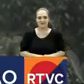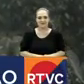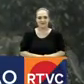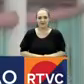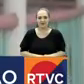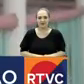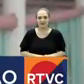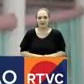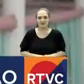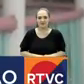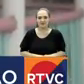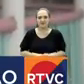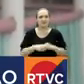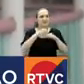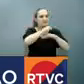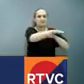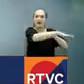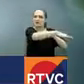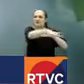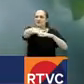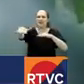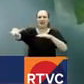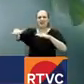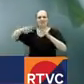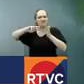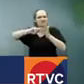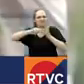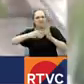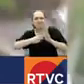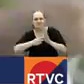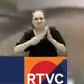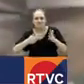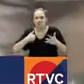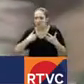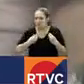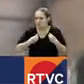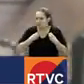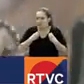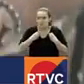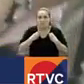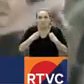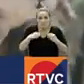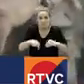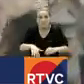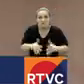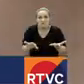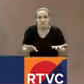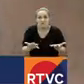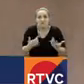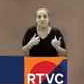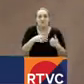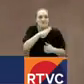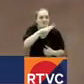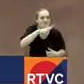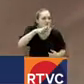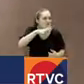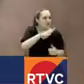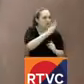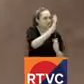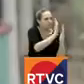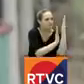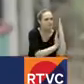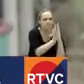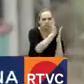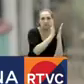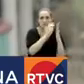Por paisaje yo entiendo que nosotros podemos vivir de lo que tenemos en la finca. Yo salía de